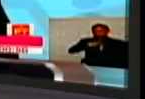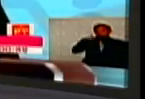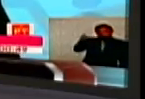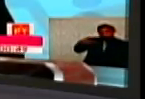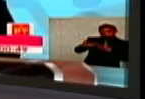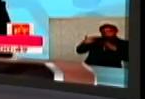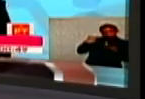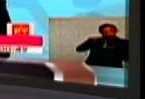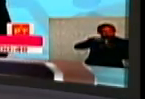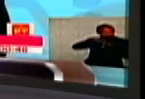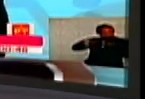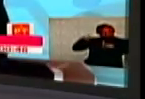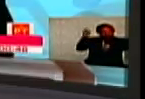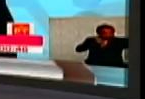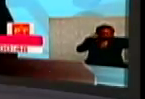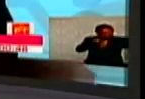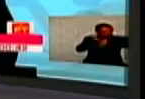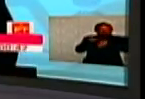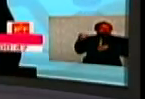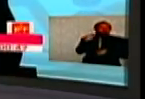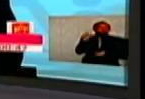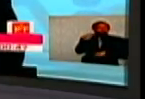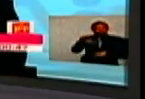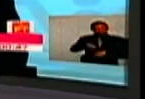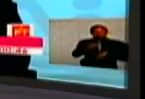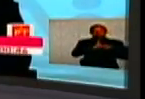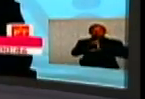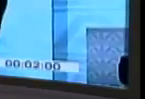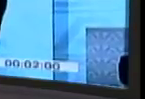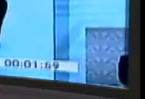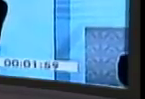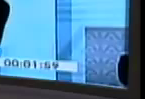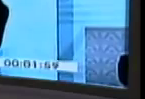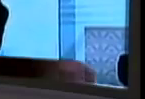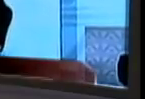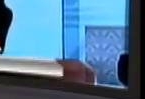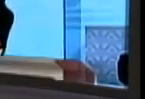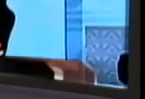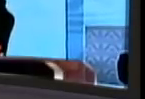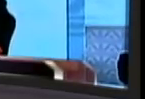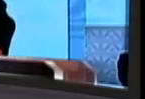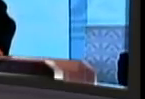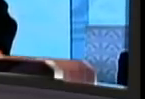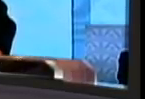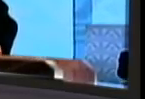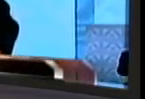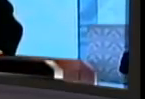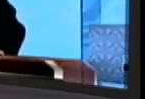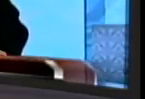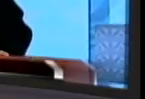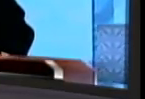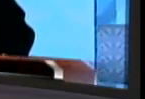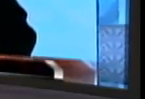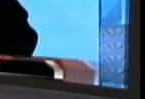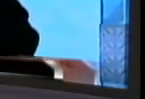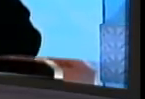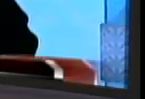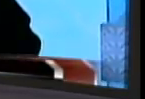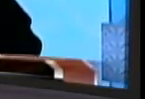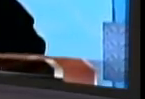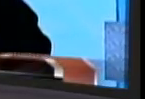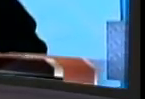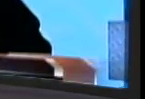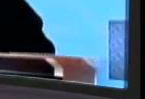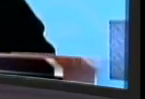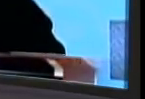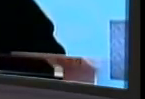exponiendo de manera regular. Y luego, pues a la hora de tener que compartirlos, pues no necesitas tarjeta porque crees en lo que tienes. Lo mismo el señor Imperial,